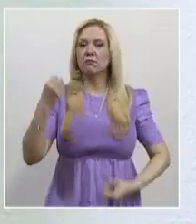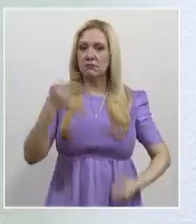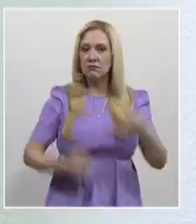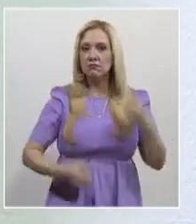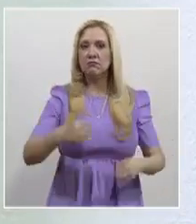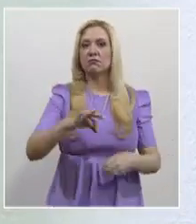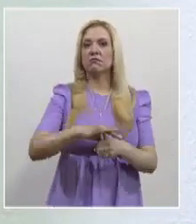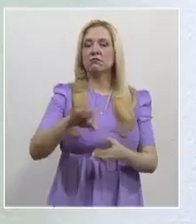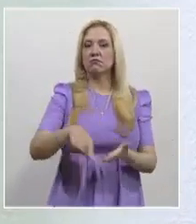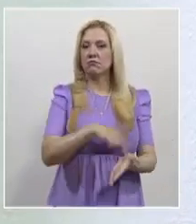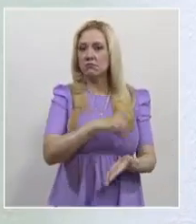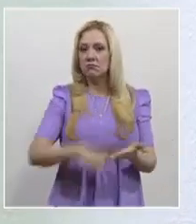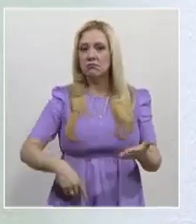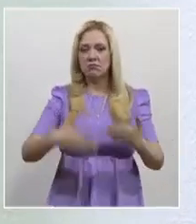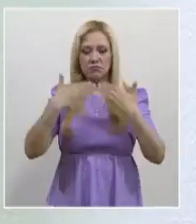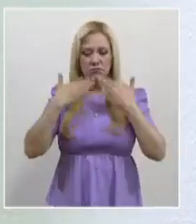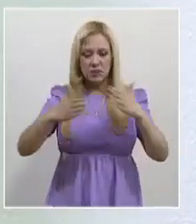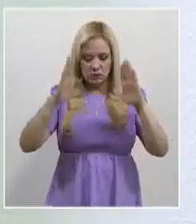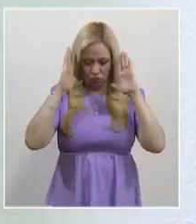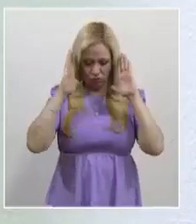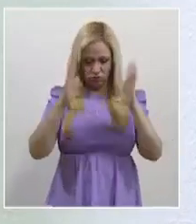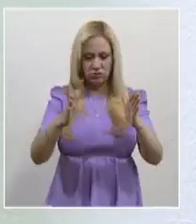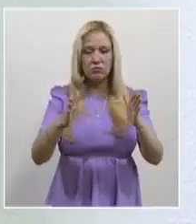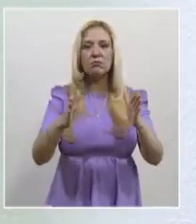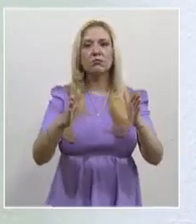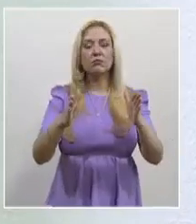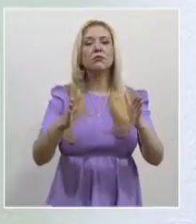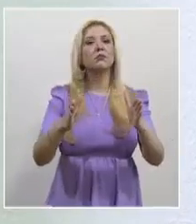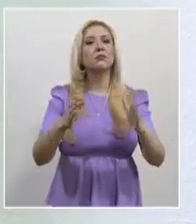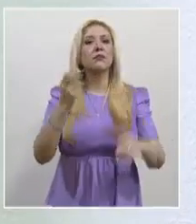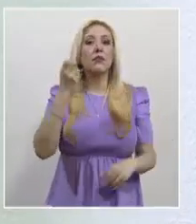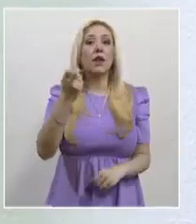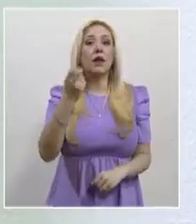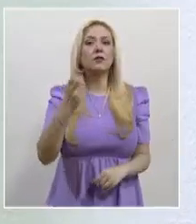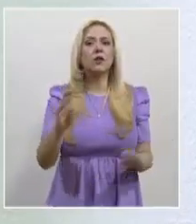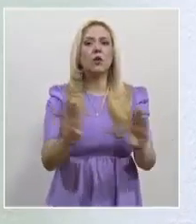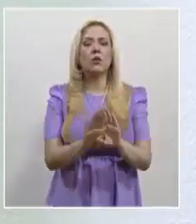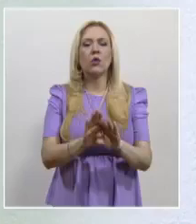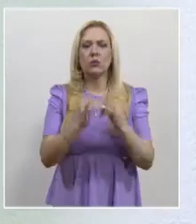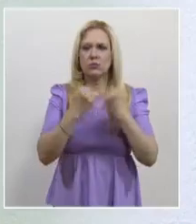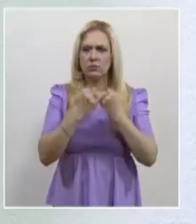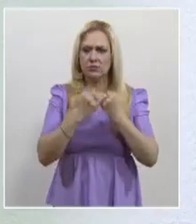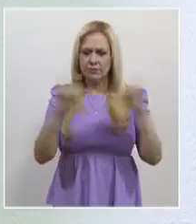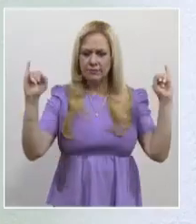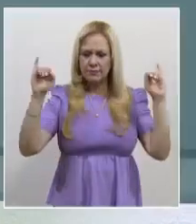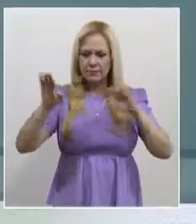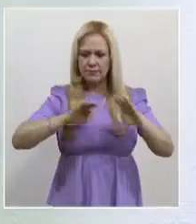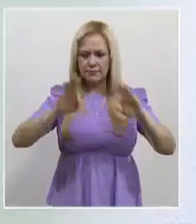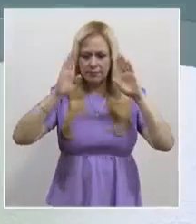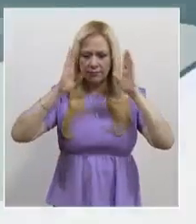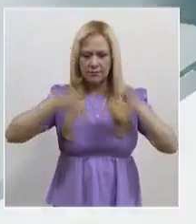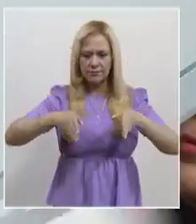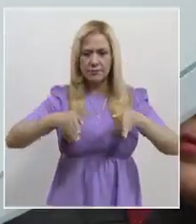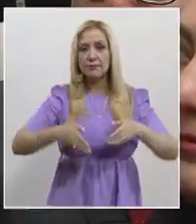Federación sólido, firme, fuerte. Y la solidez solo se da a través de la independencia y la autonomía.